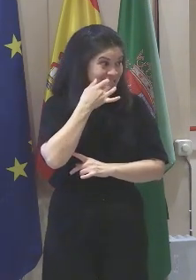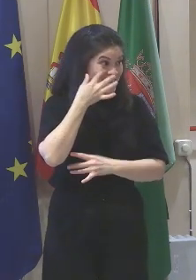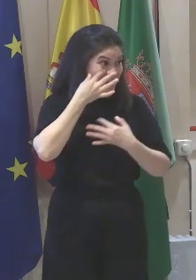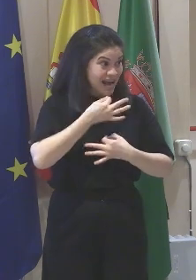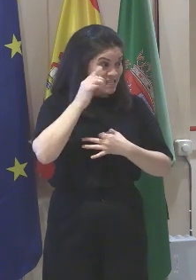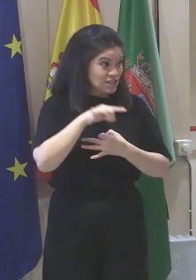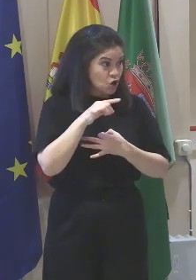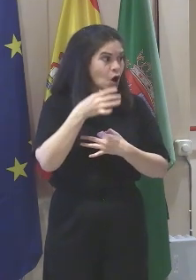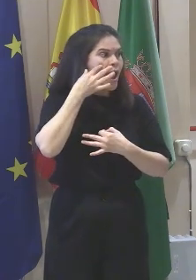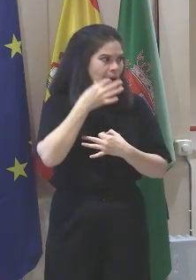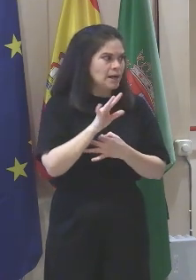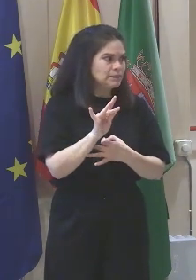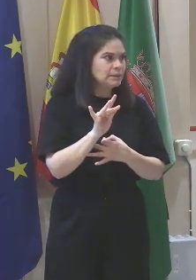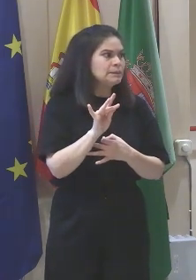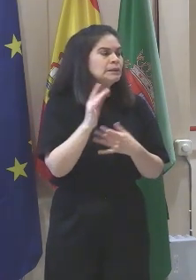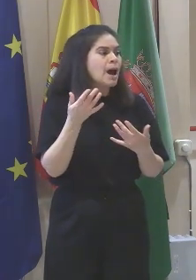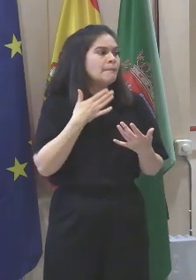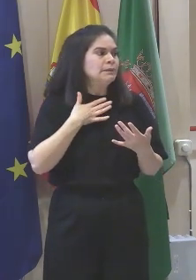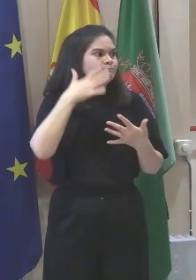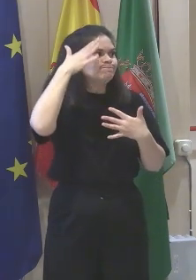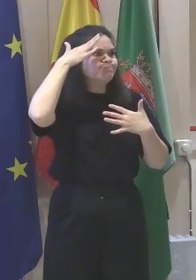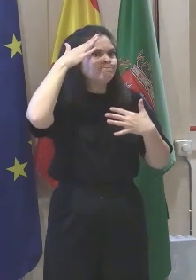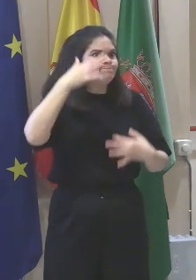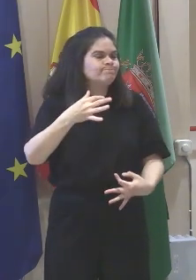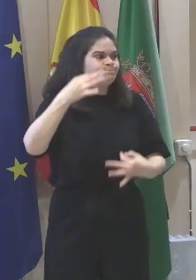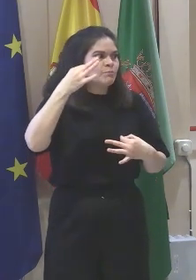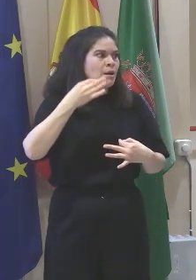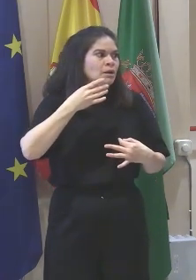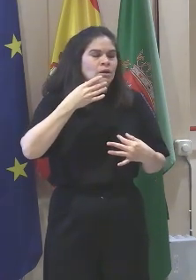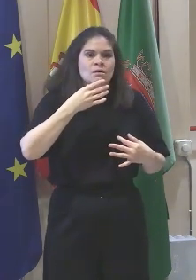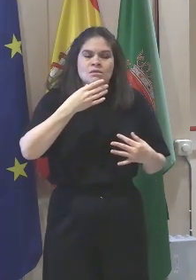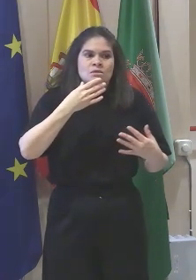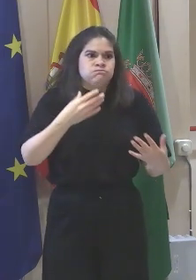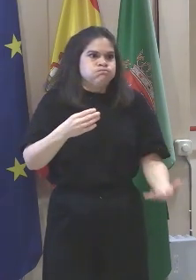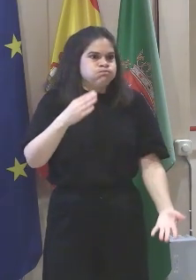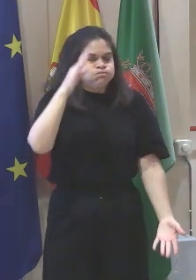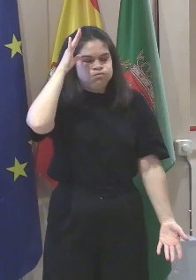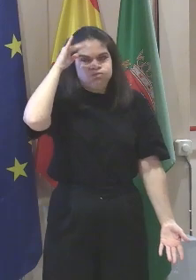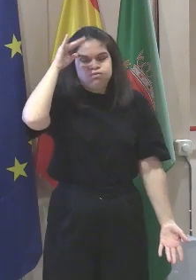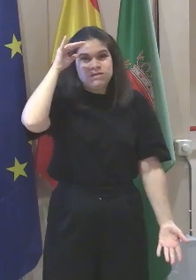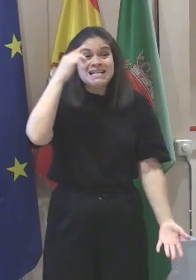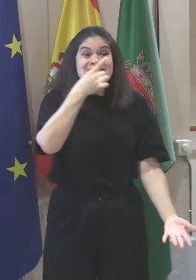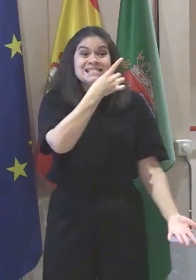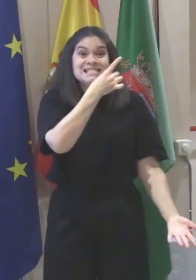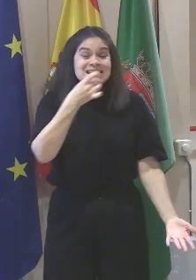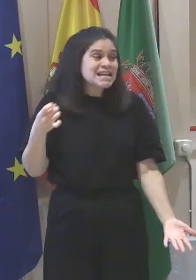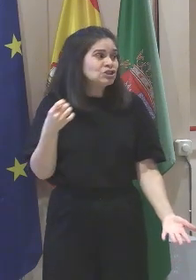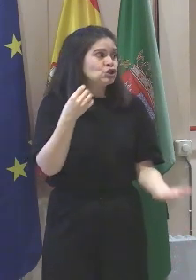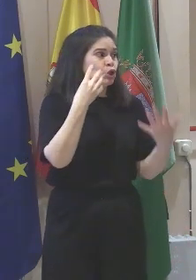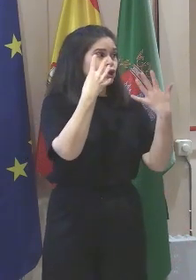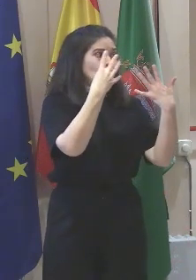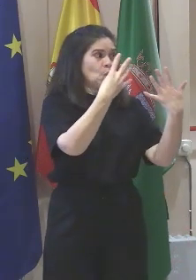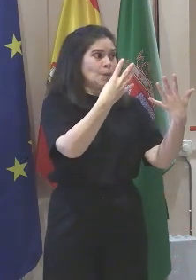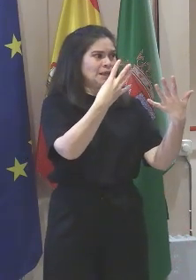pues es real. A mí, lógicamente, me parece una absoluta barbaridad. $193.000 por